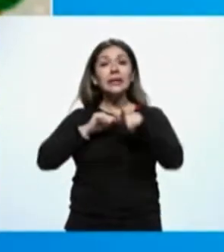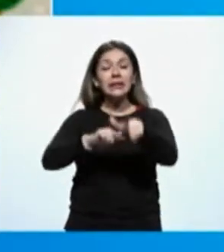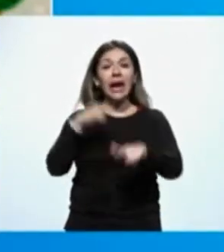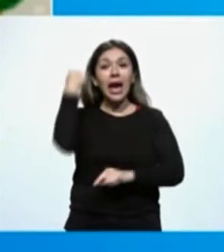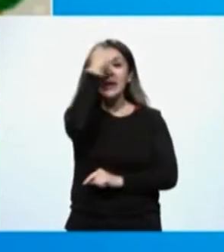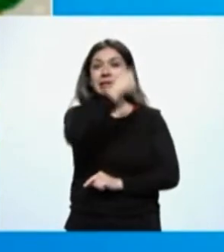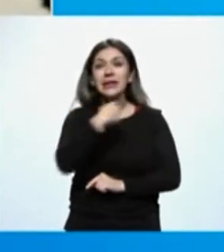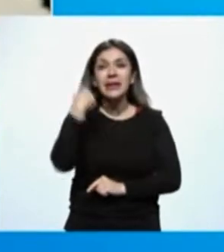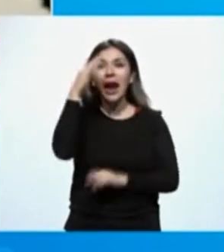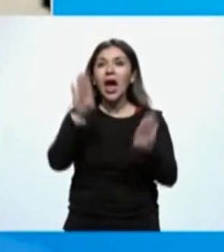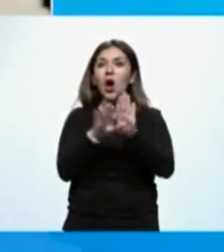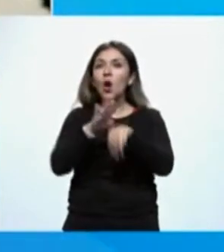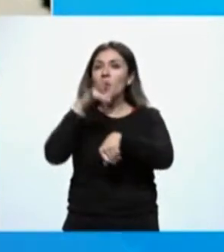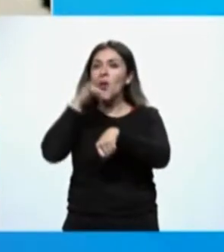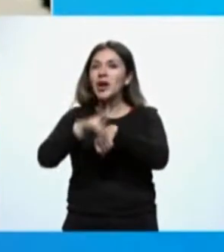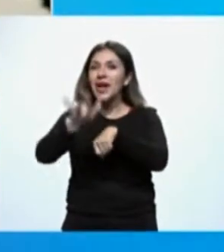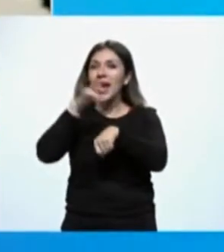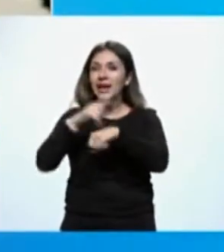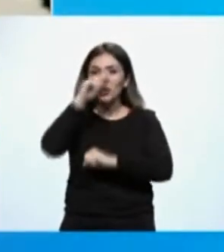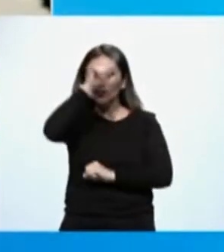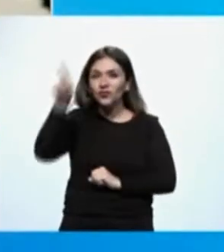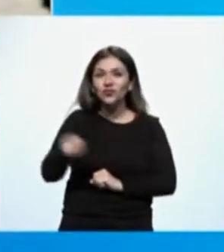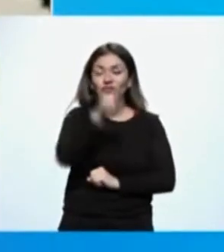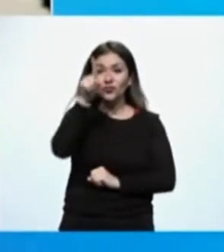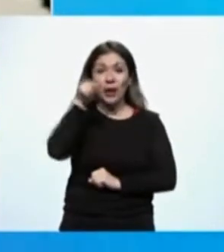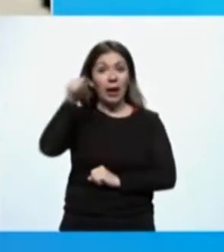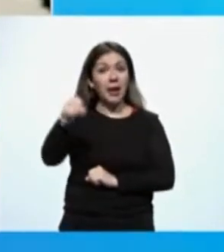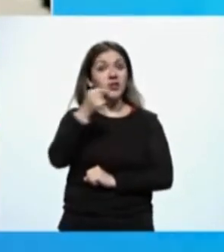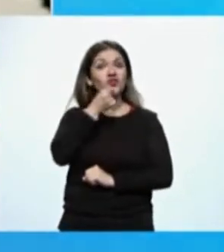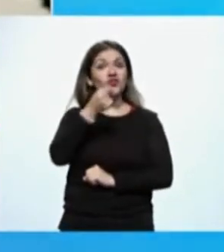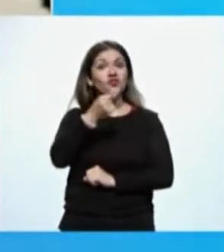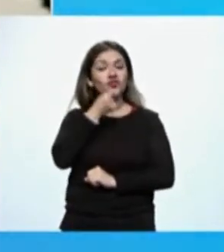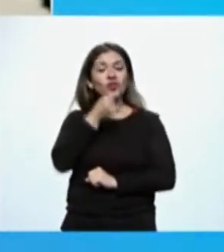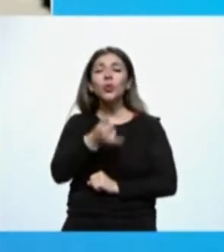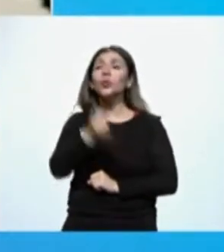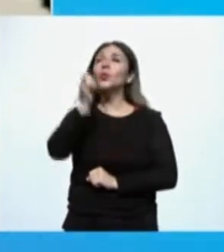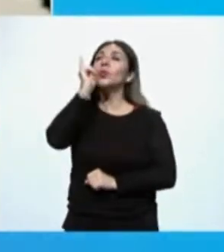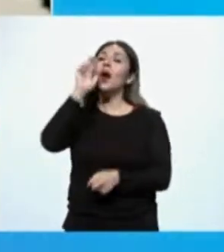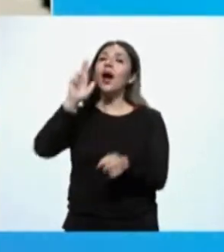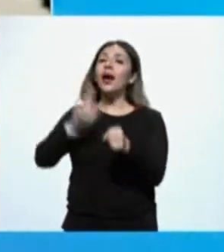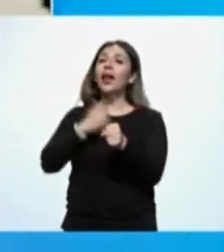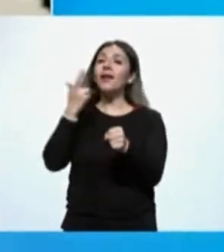de queso. Como es un niño de moda, bebe jarabe de soda.